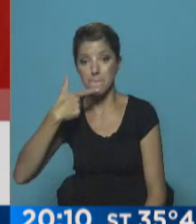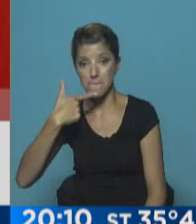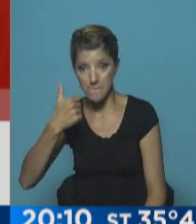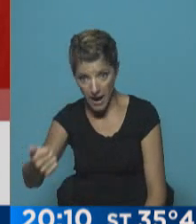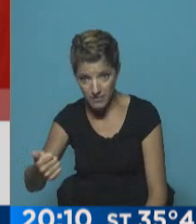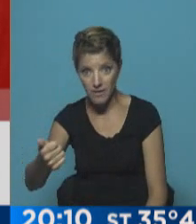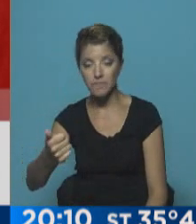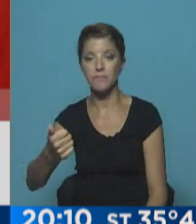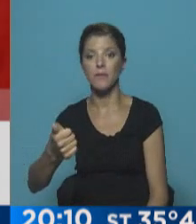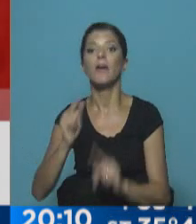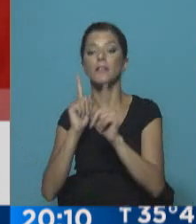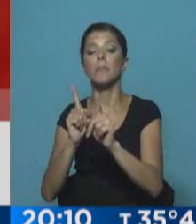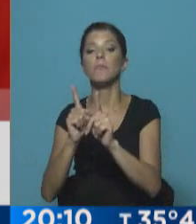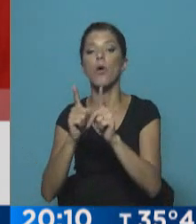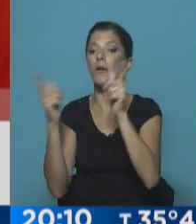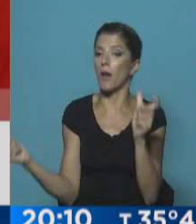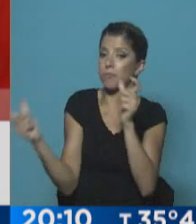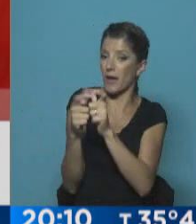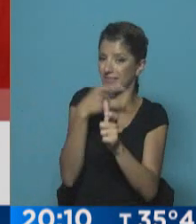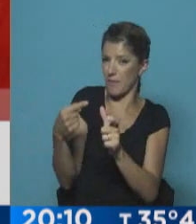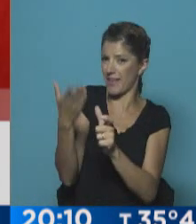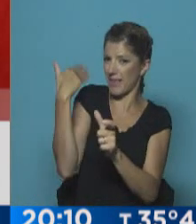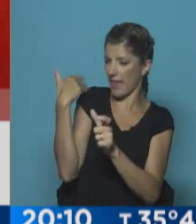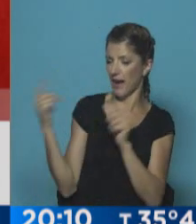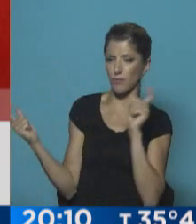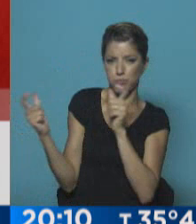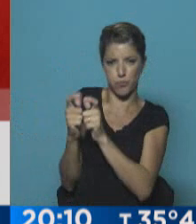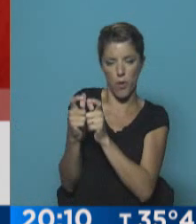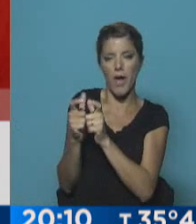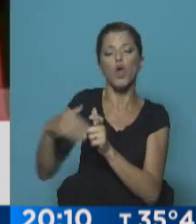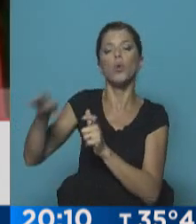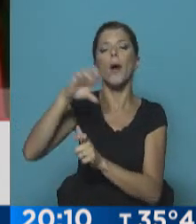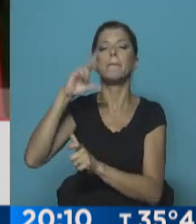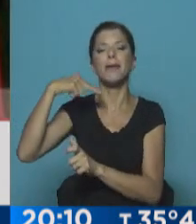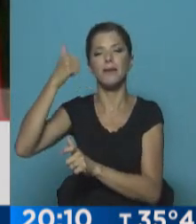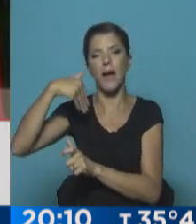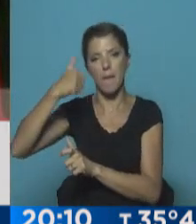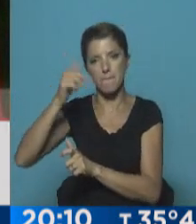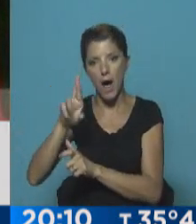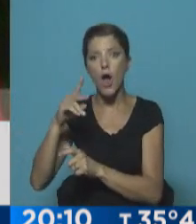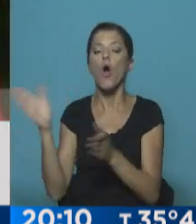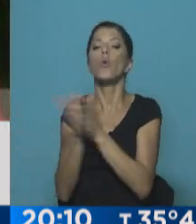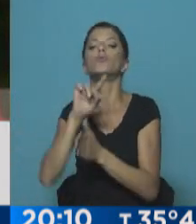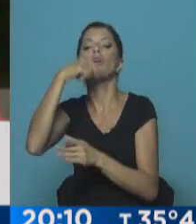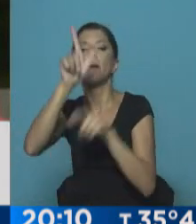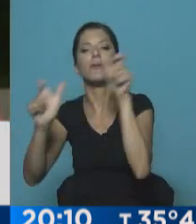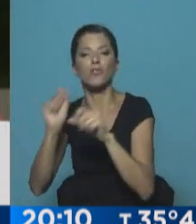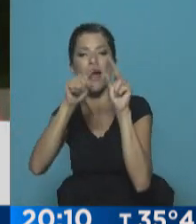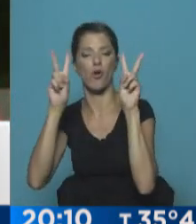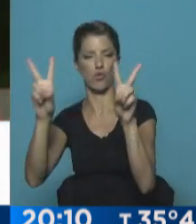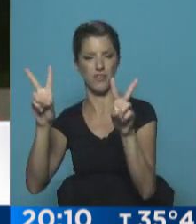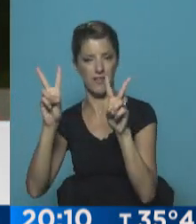en línea con el encuentro que hace semanas encabezo en pinamar junto a otras figuras emergentes del justicialismo